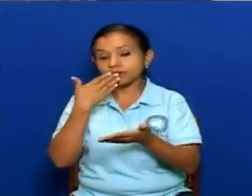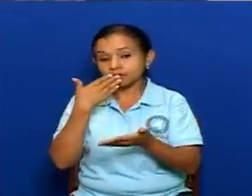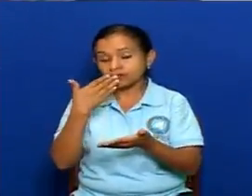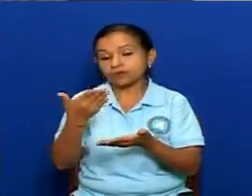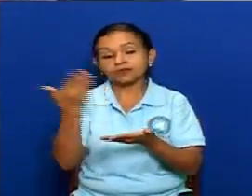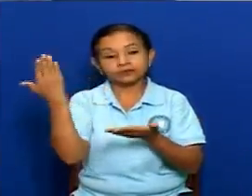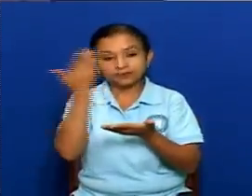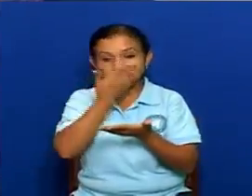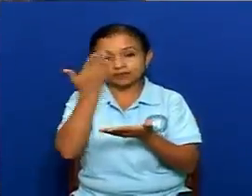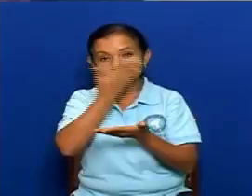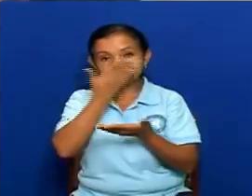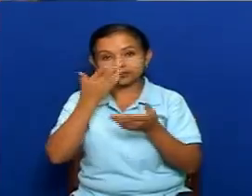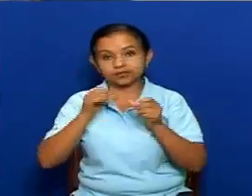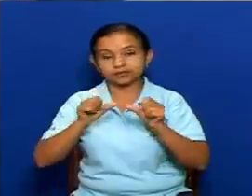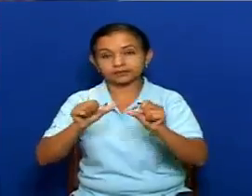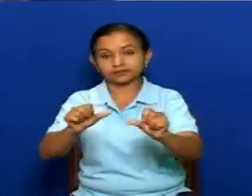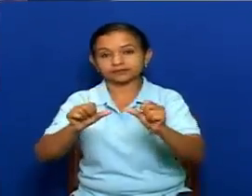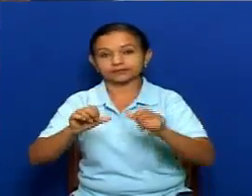seguir adelante.